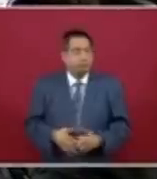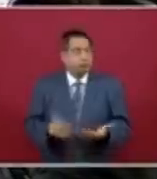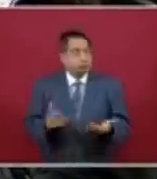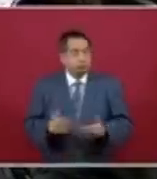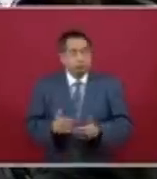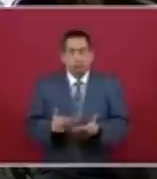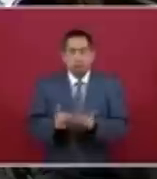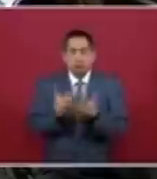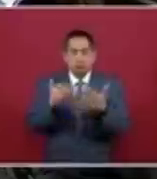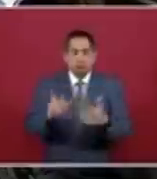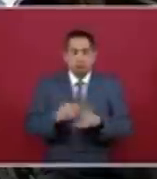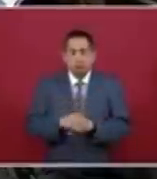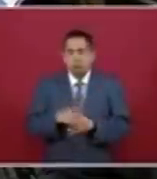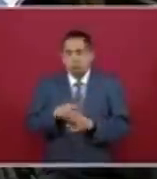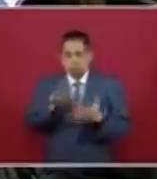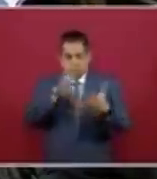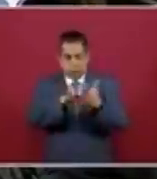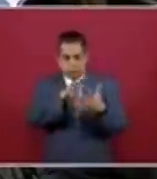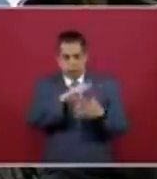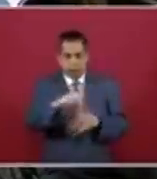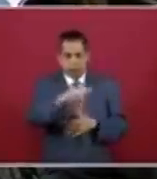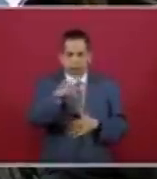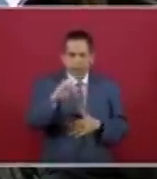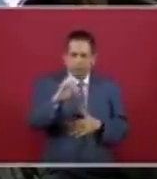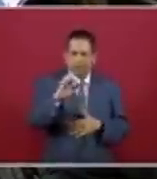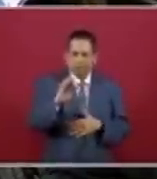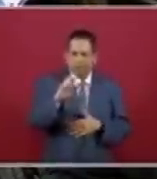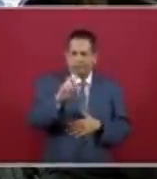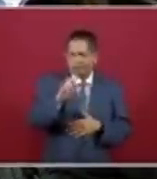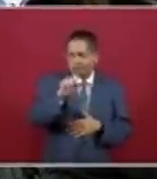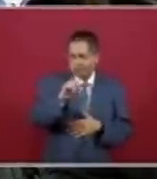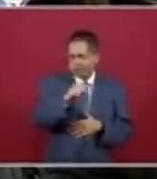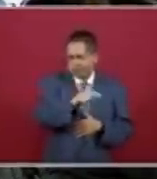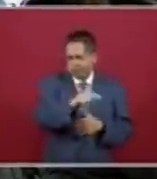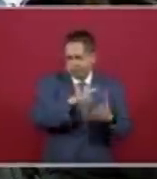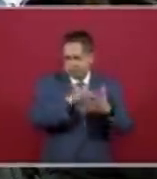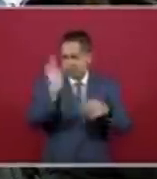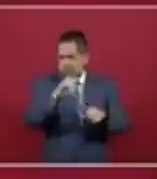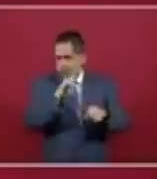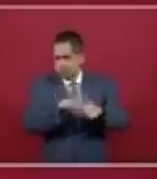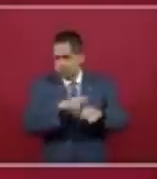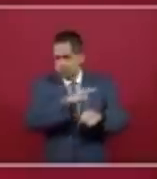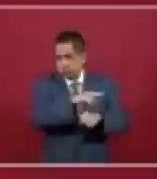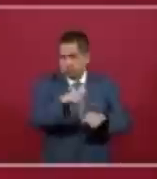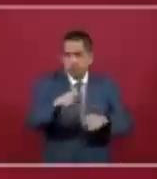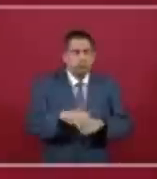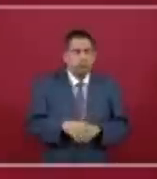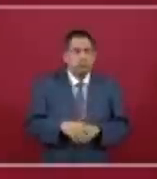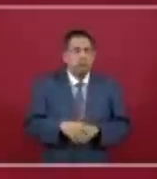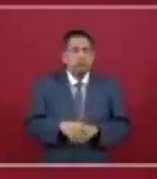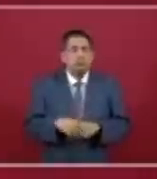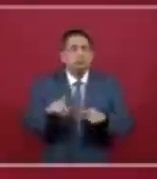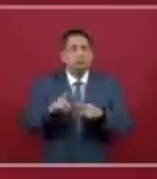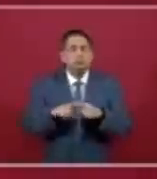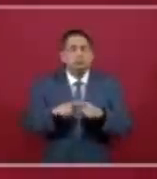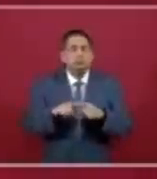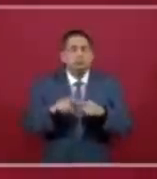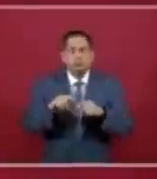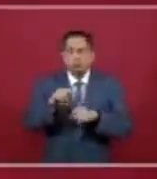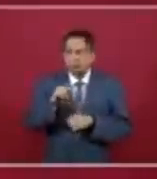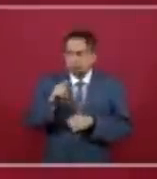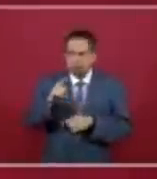Actualmente los FEDESOS, o sea, las prisiones federales, están acreditadas por una organización que se llama